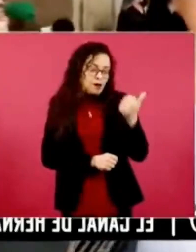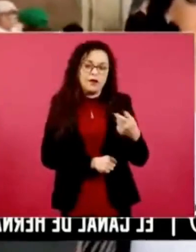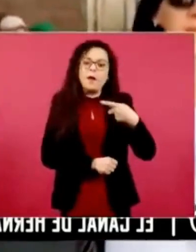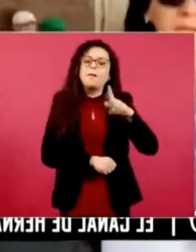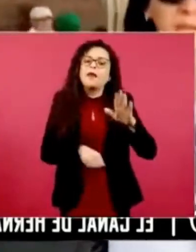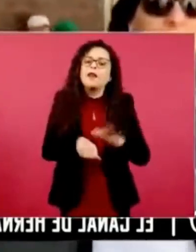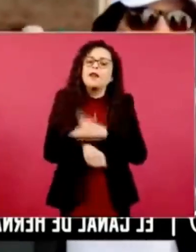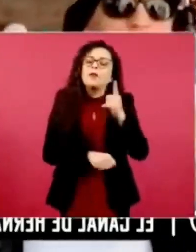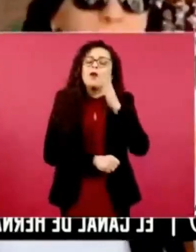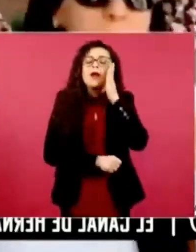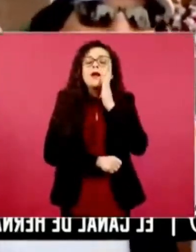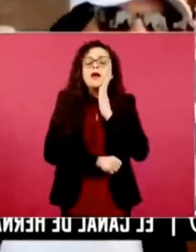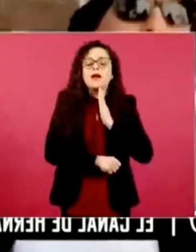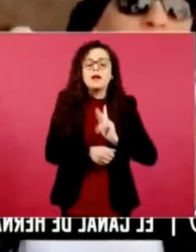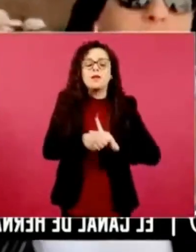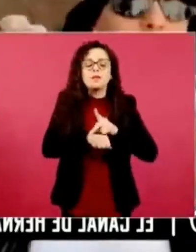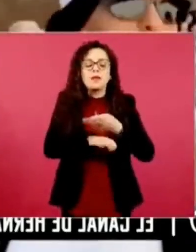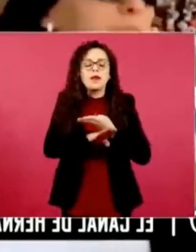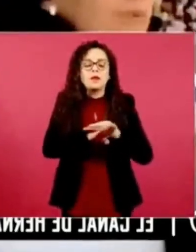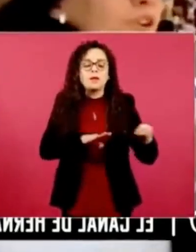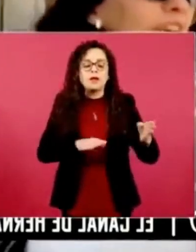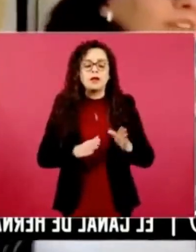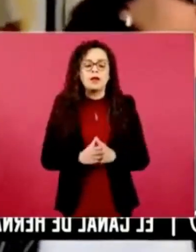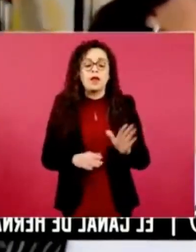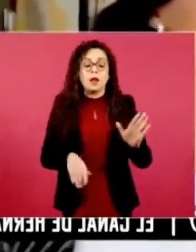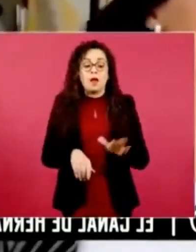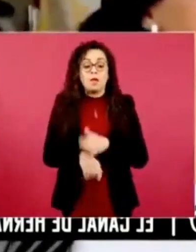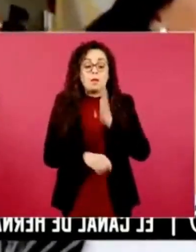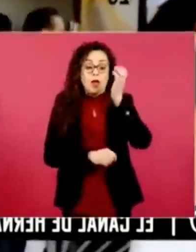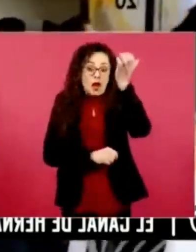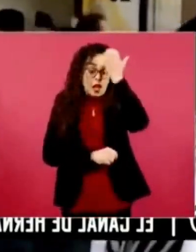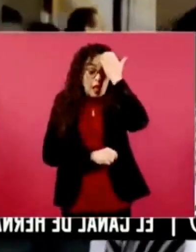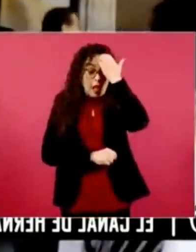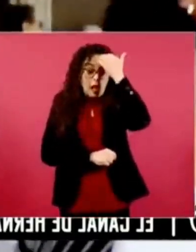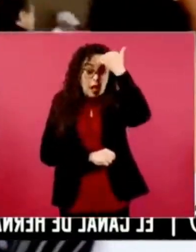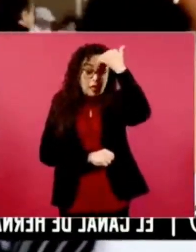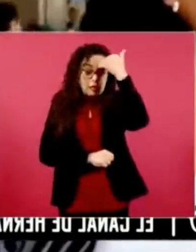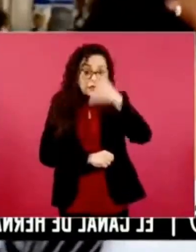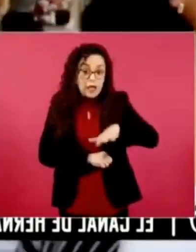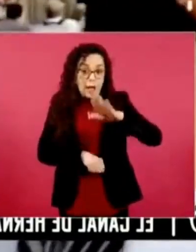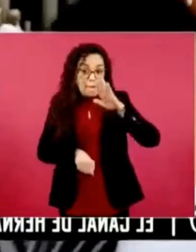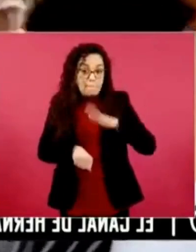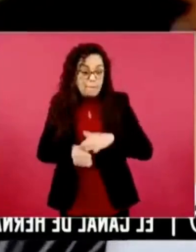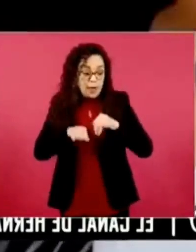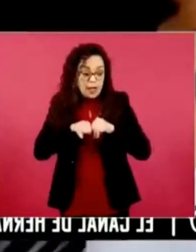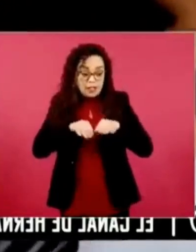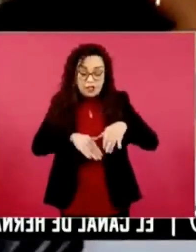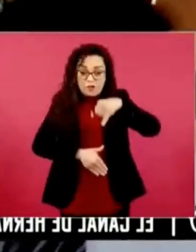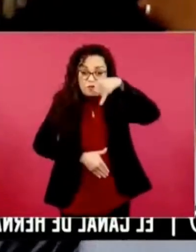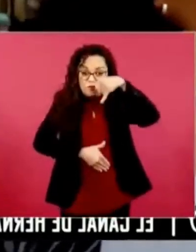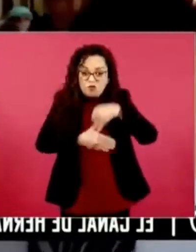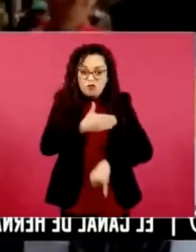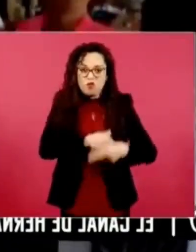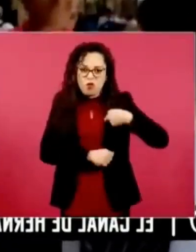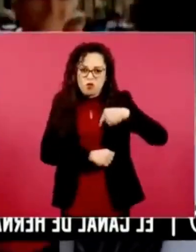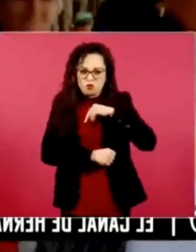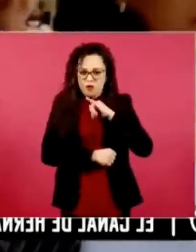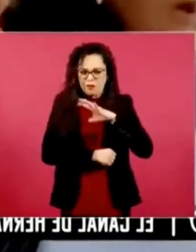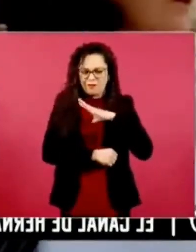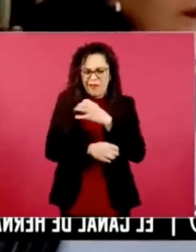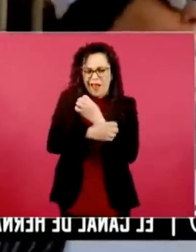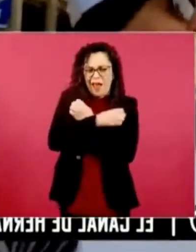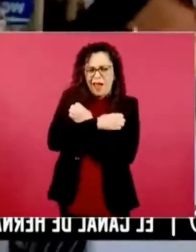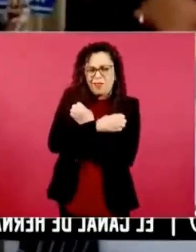blancos que en las de ellos? Yo creo que porque hay más información. Porque tenemos mejor educación y sabemos qué es lo bueno. Los blancos tienen